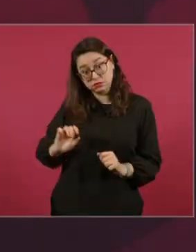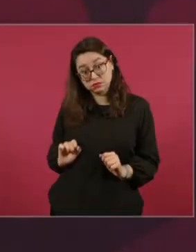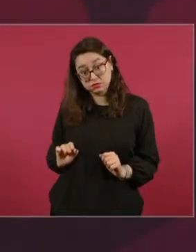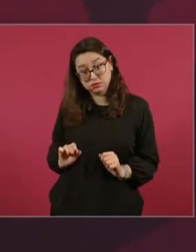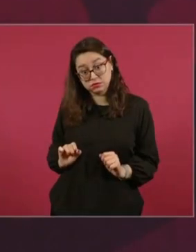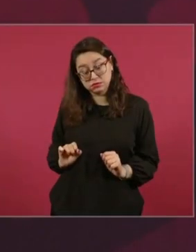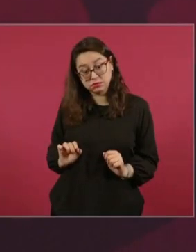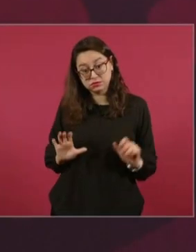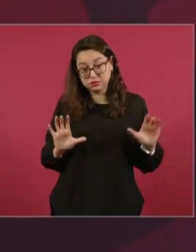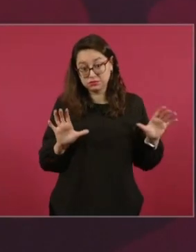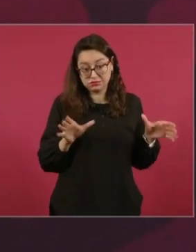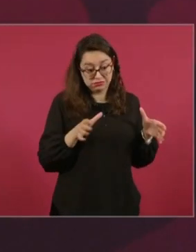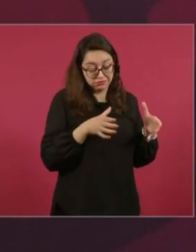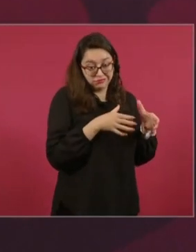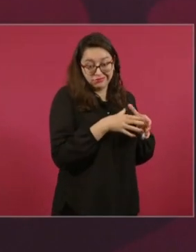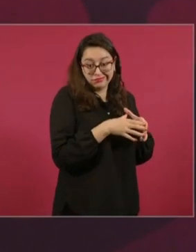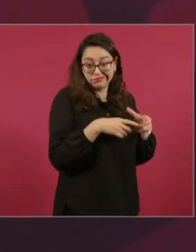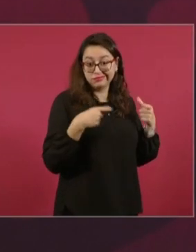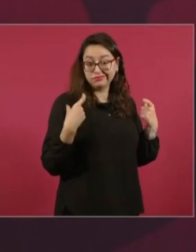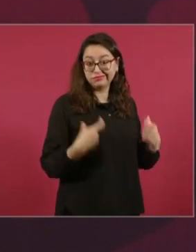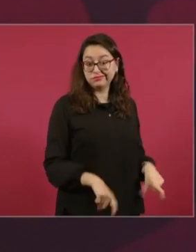se quedaron mal acostumbrados.